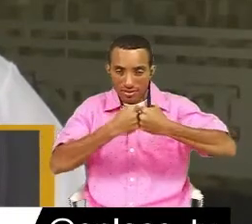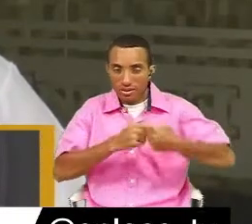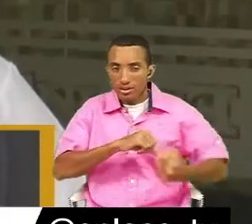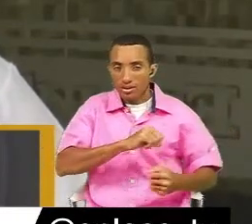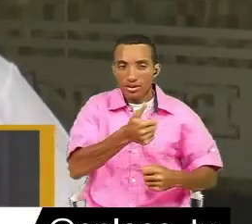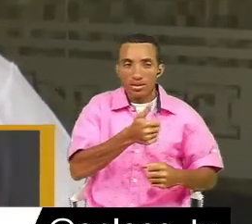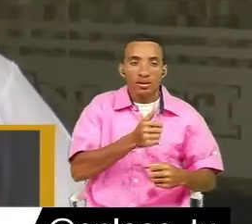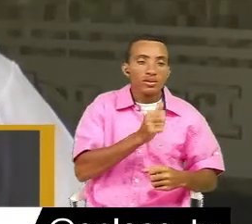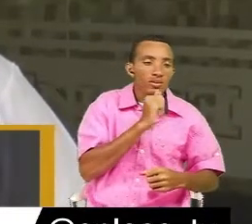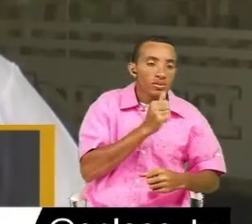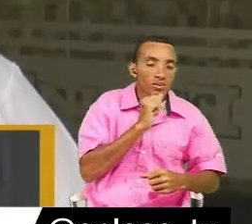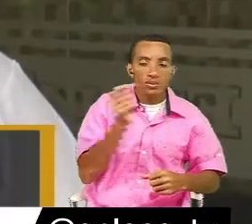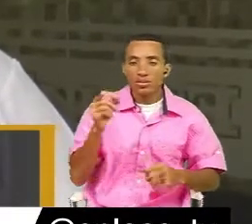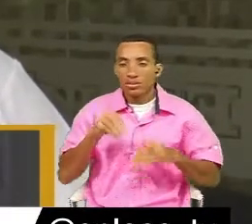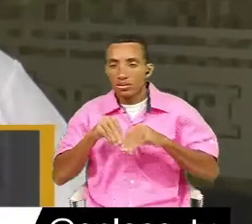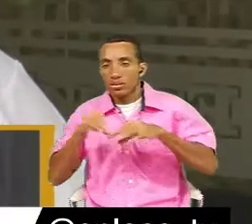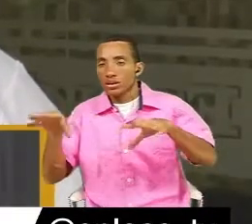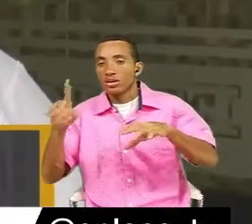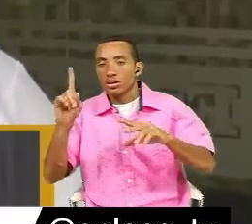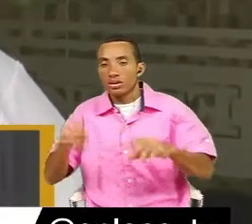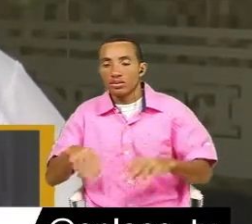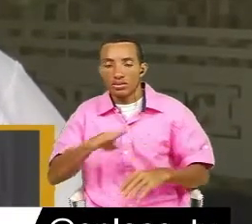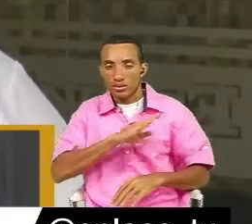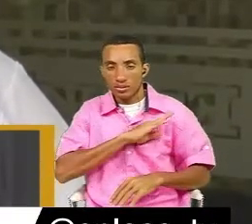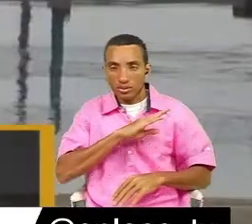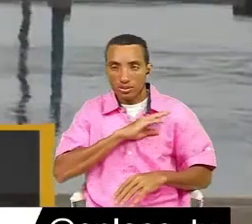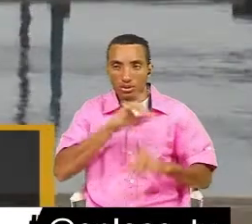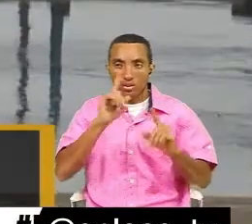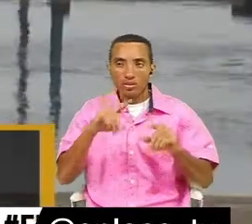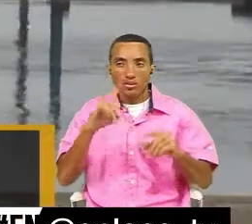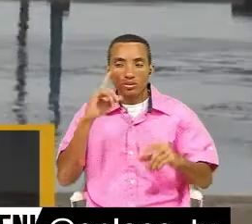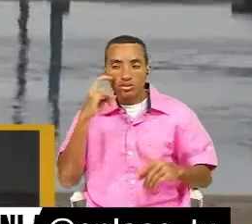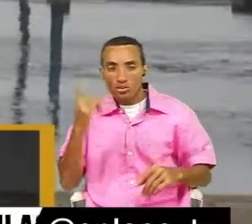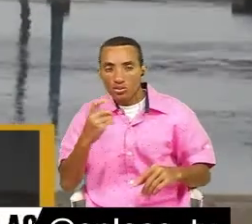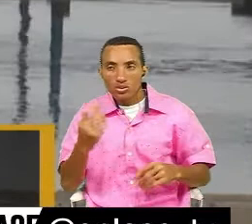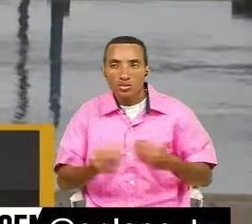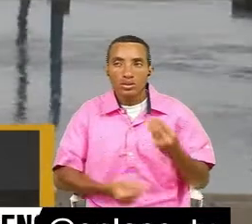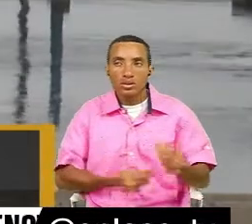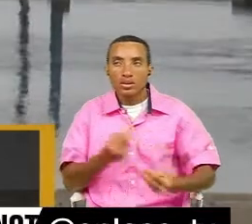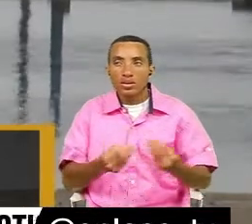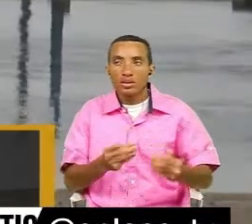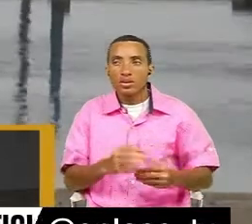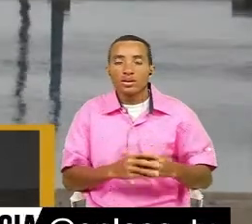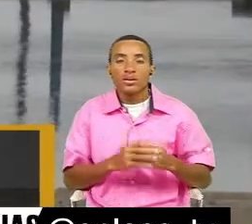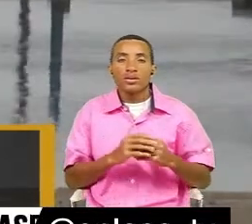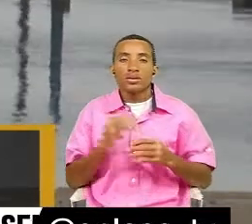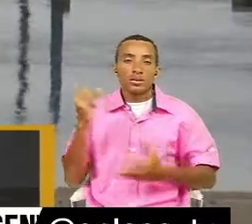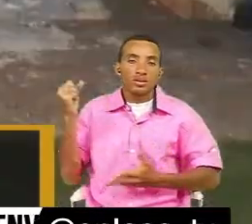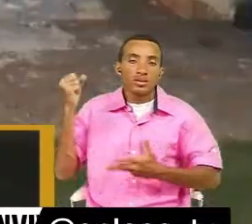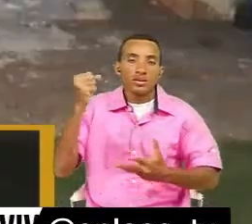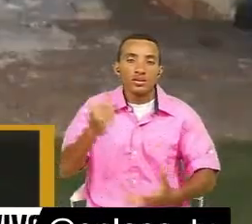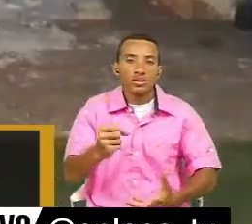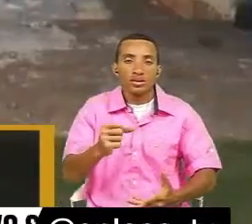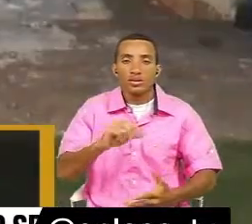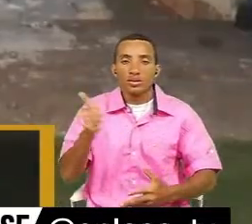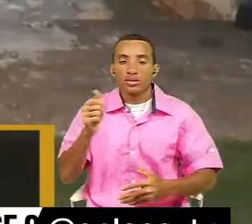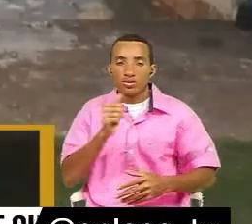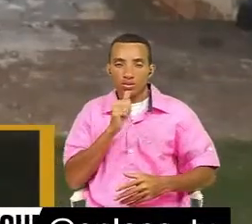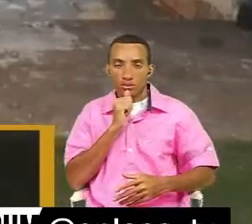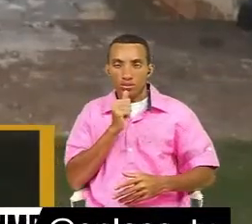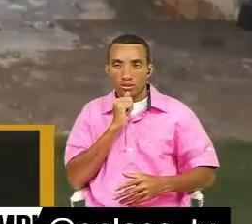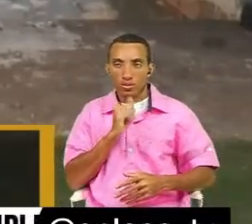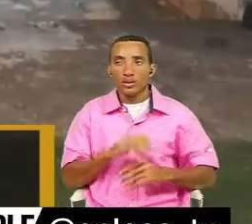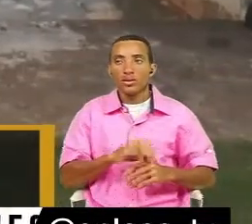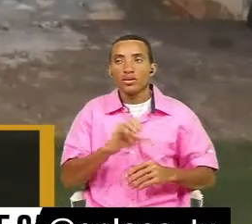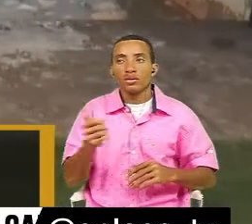solamente él, lo ha mencionado también el alcalde. Están buscando la manera de generar inversión a través de recursos privados, ¿sí? Y